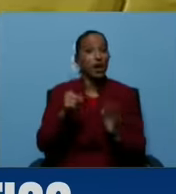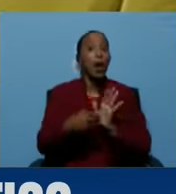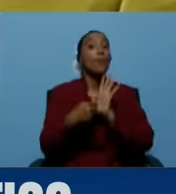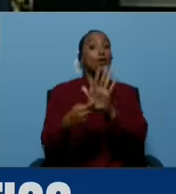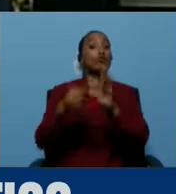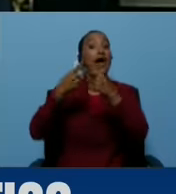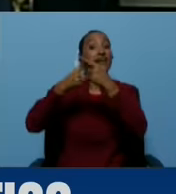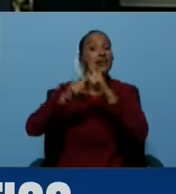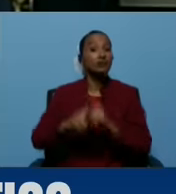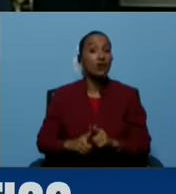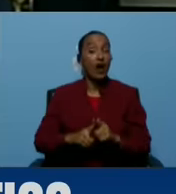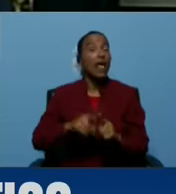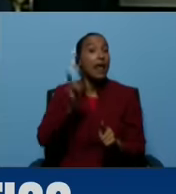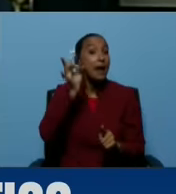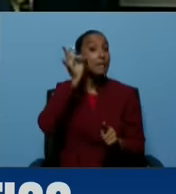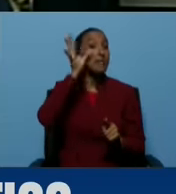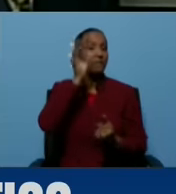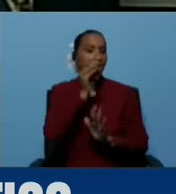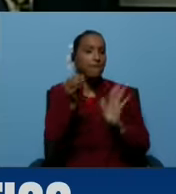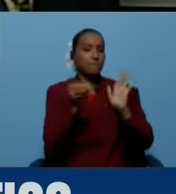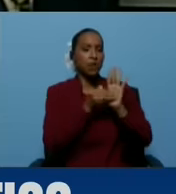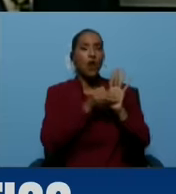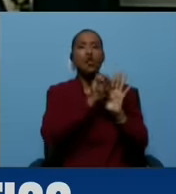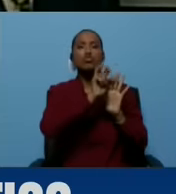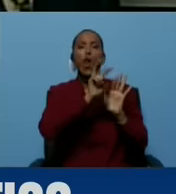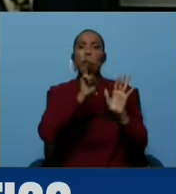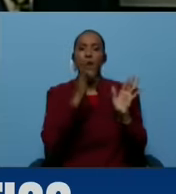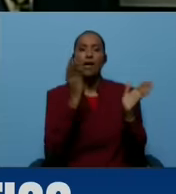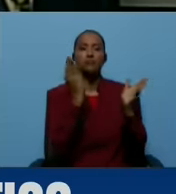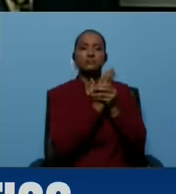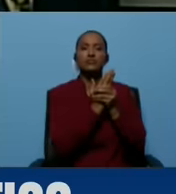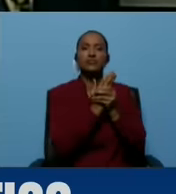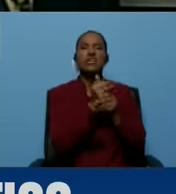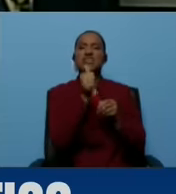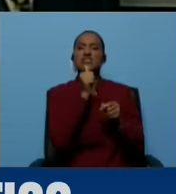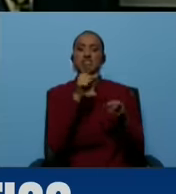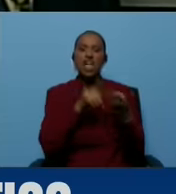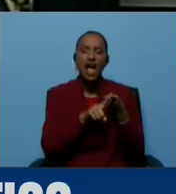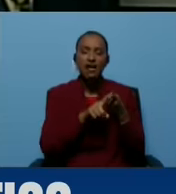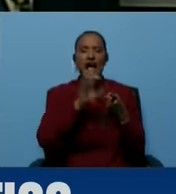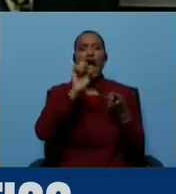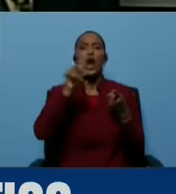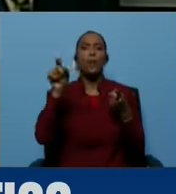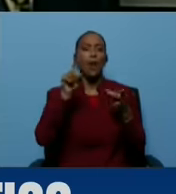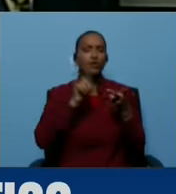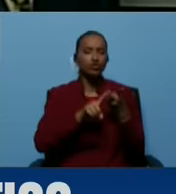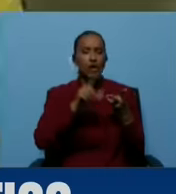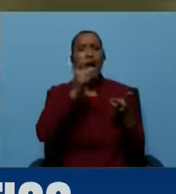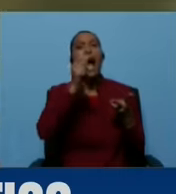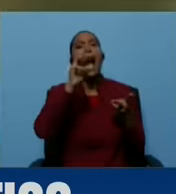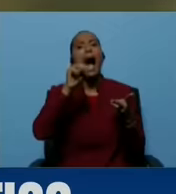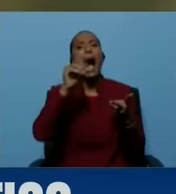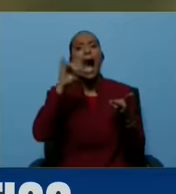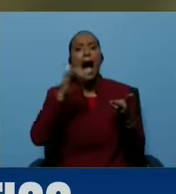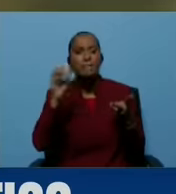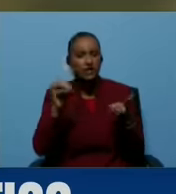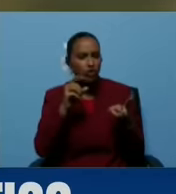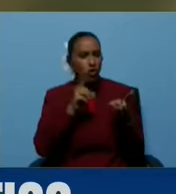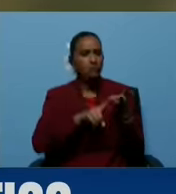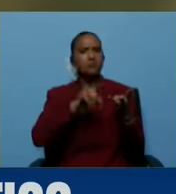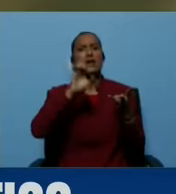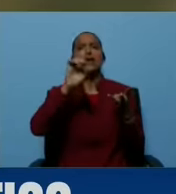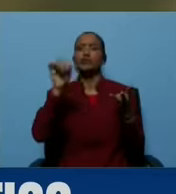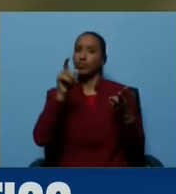su página web, amparada por Elon Musk, por Amazon, por Bezos. Ese era el plan. Y